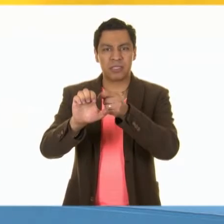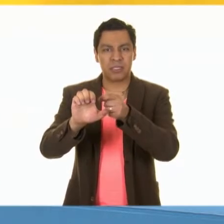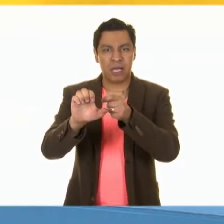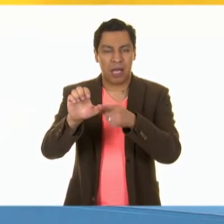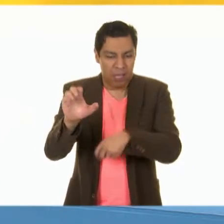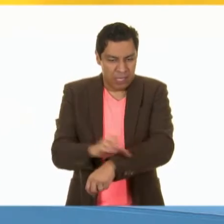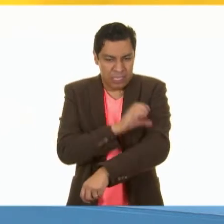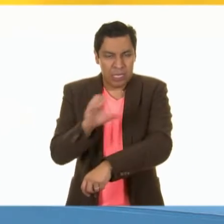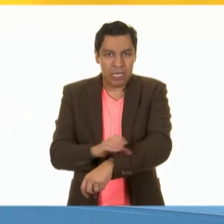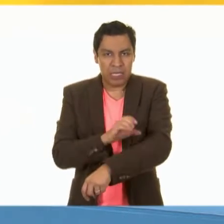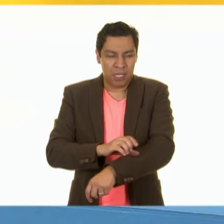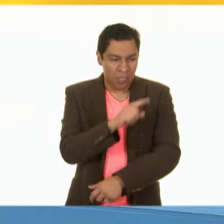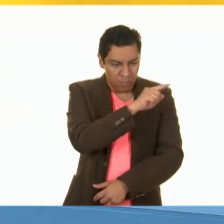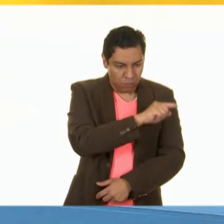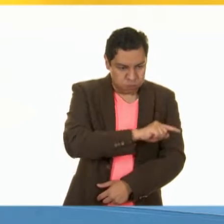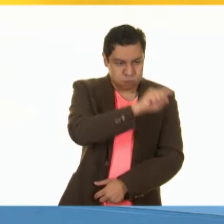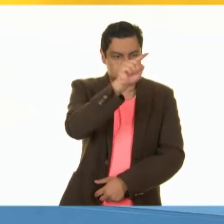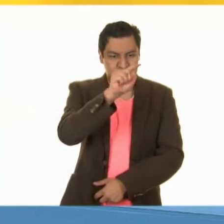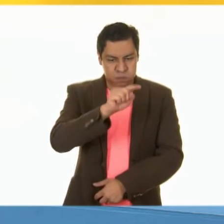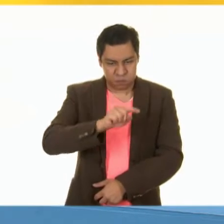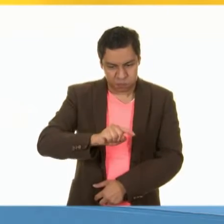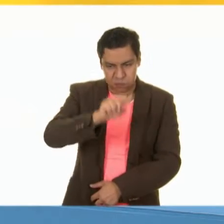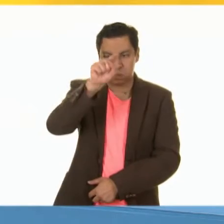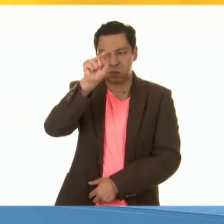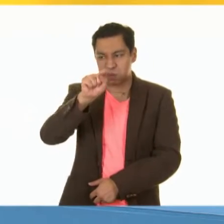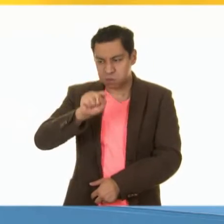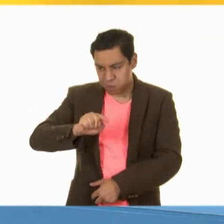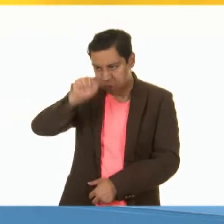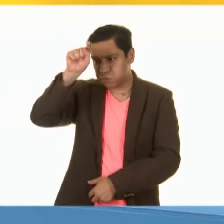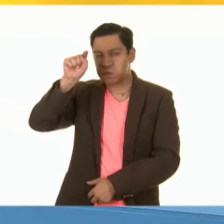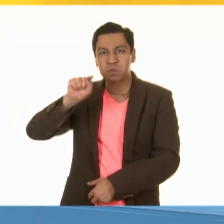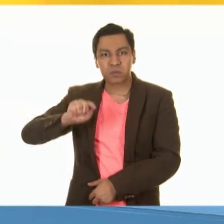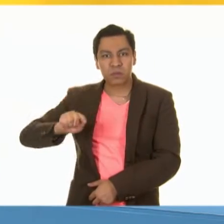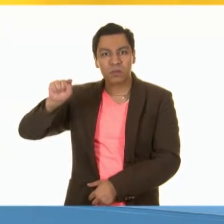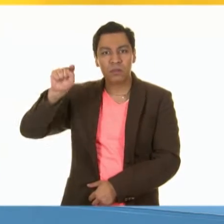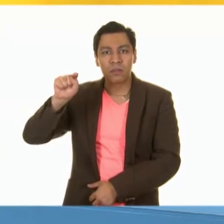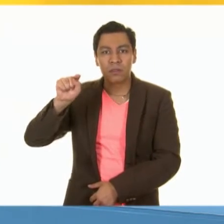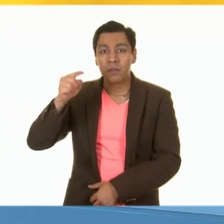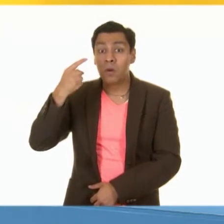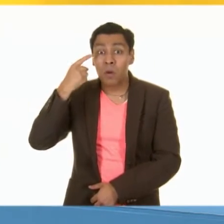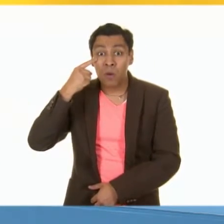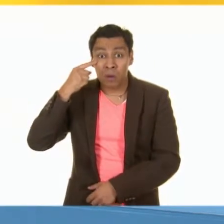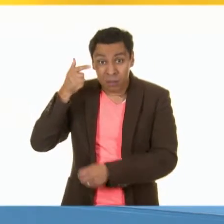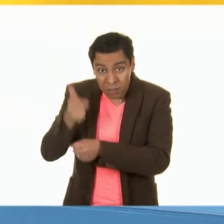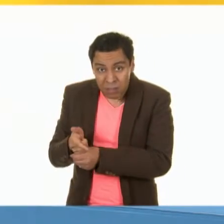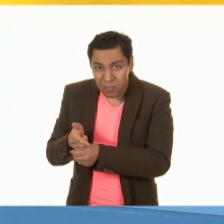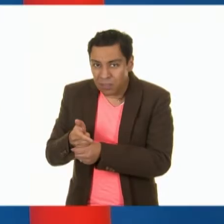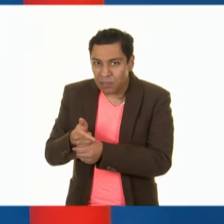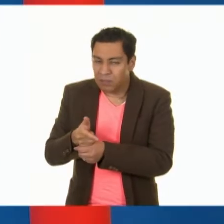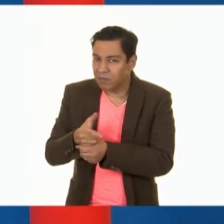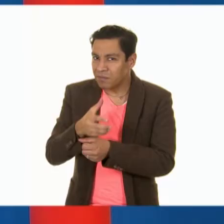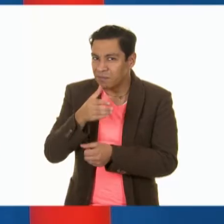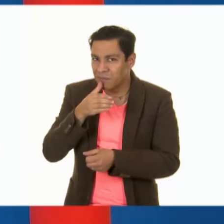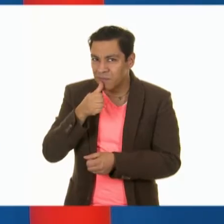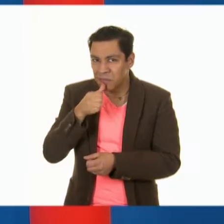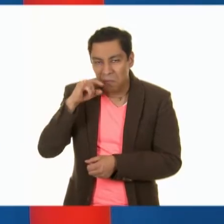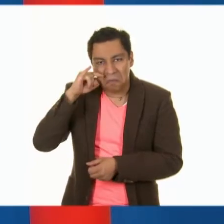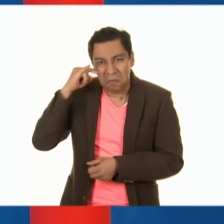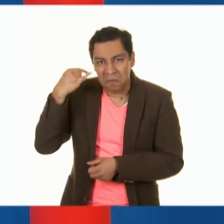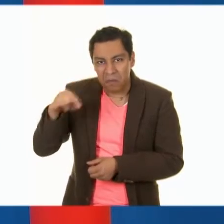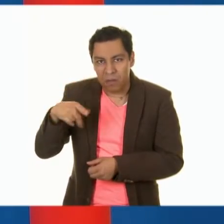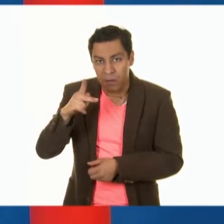energía, la mayor parte de las cuales el ojo humano no puede percibir, pero eso no significa que no existan. Muy